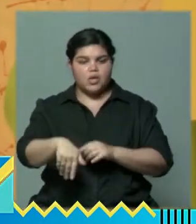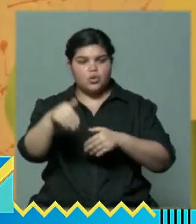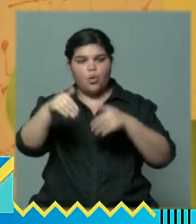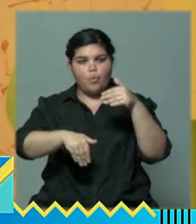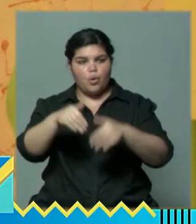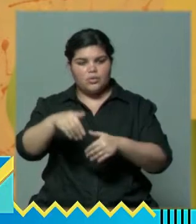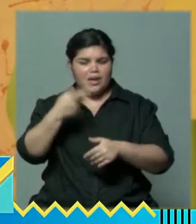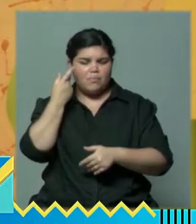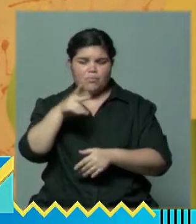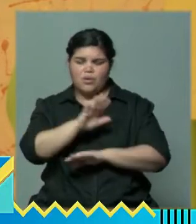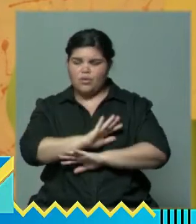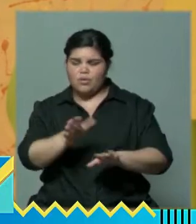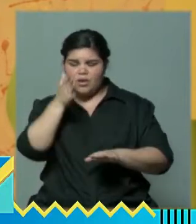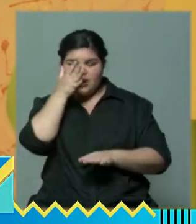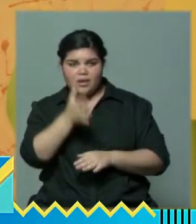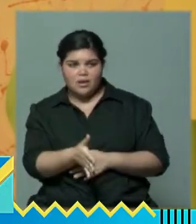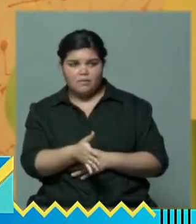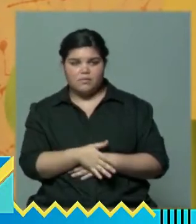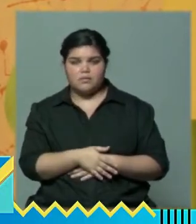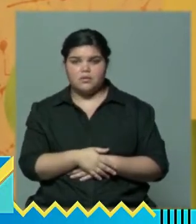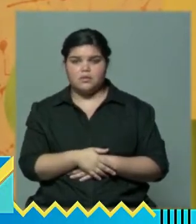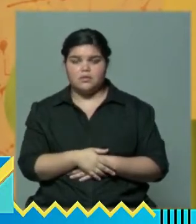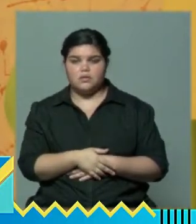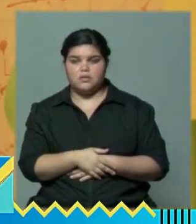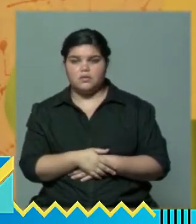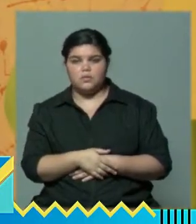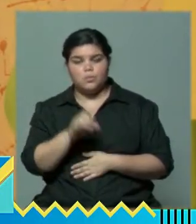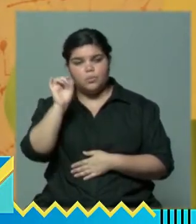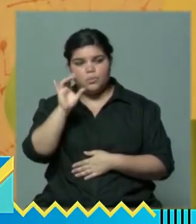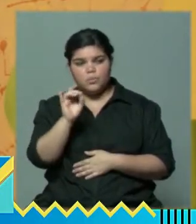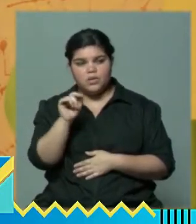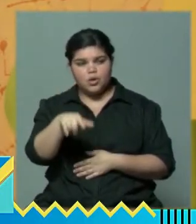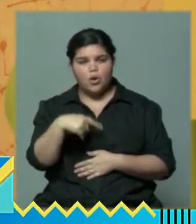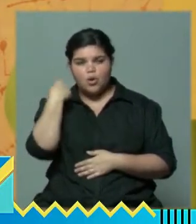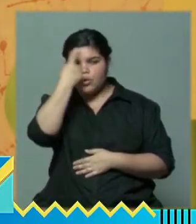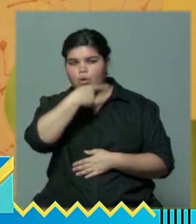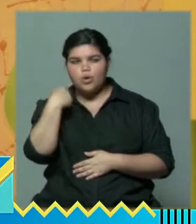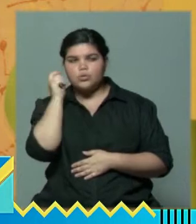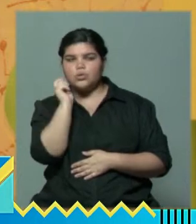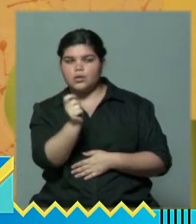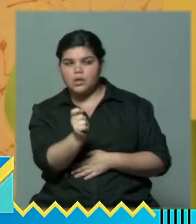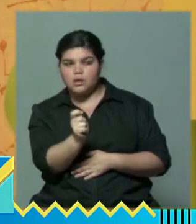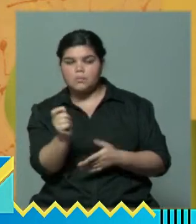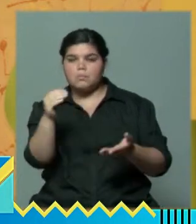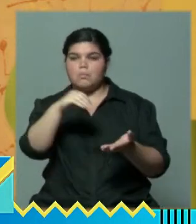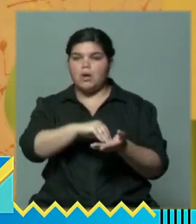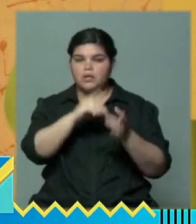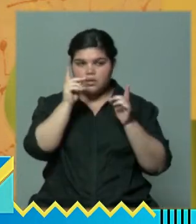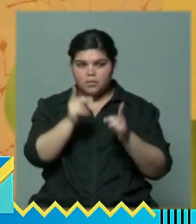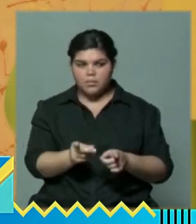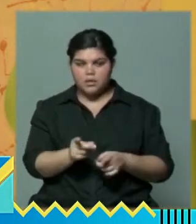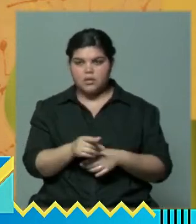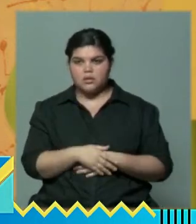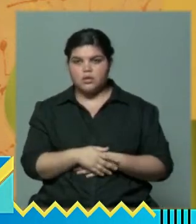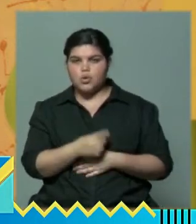grave. Es más grave. No es simplemente la aportación de rostros, sino que es no